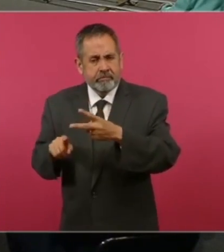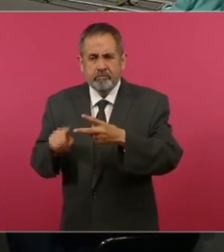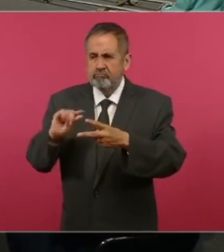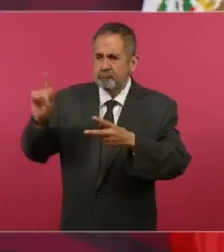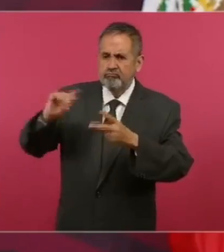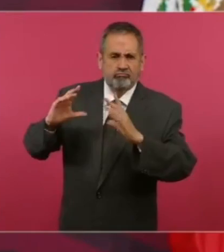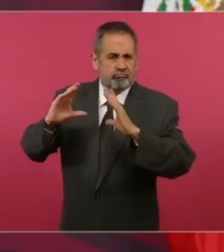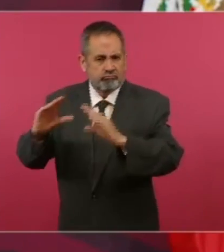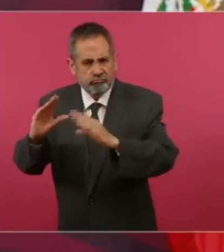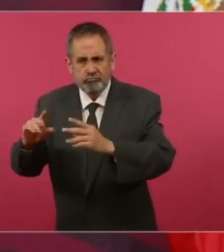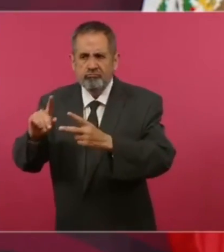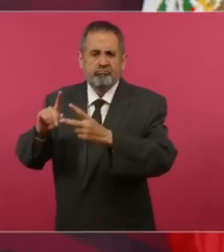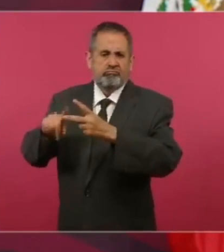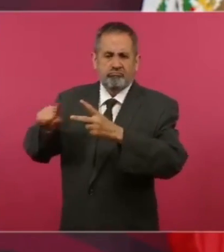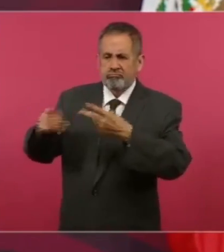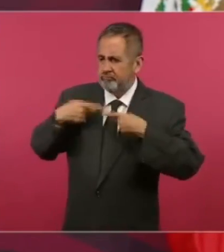académicos,